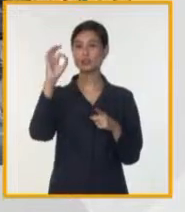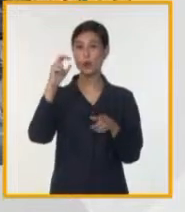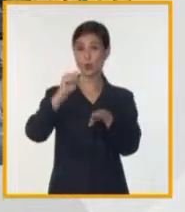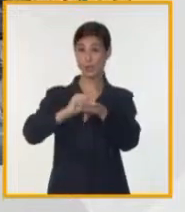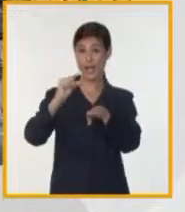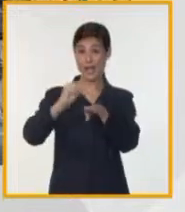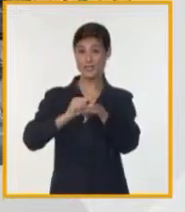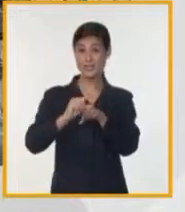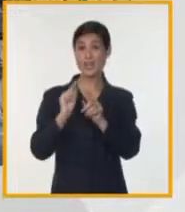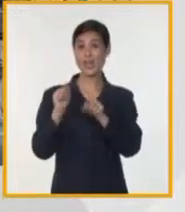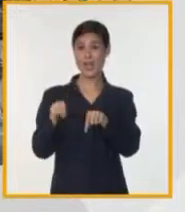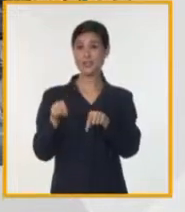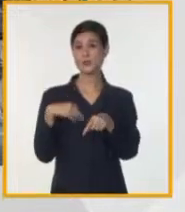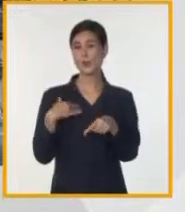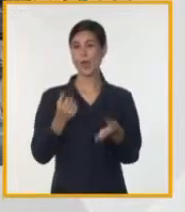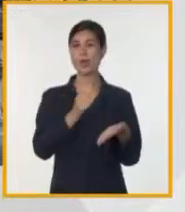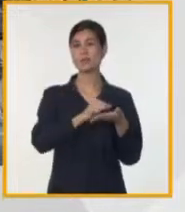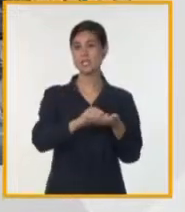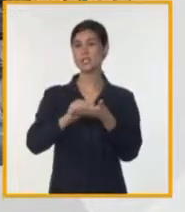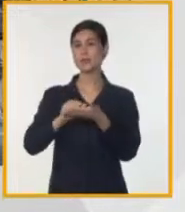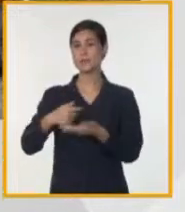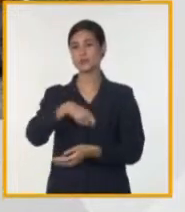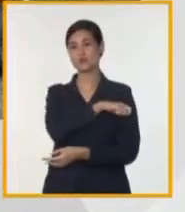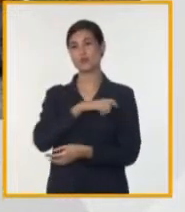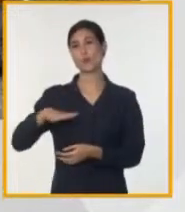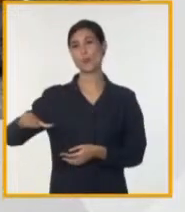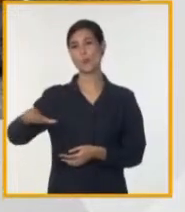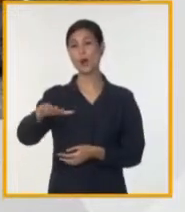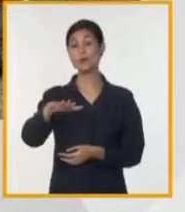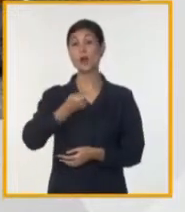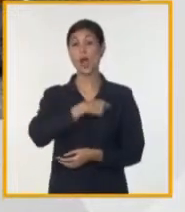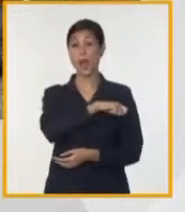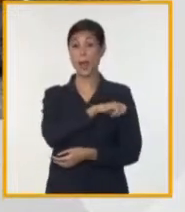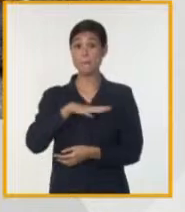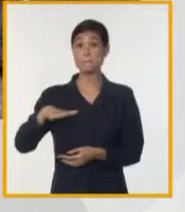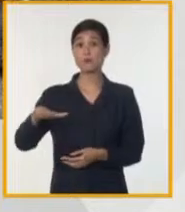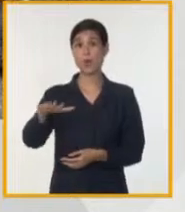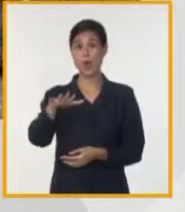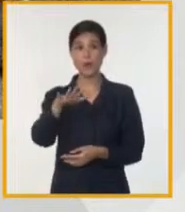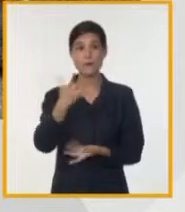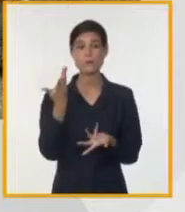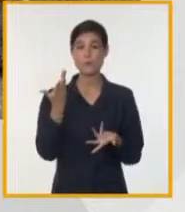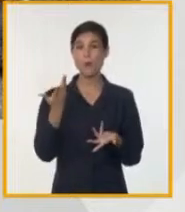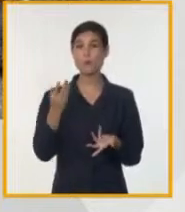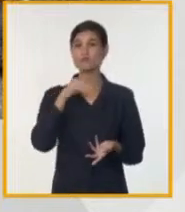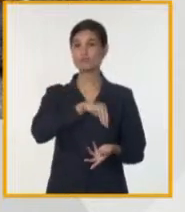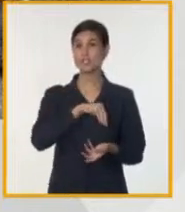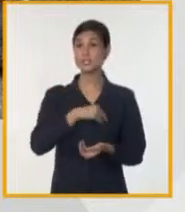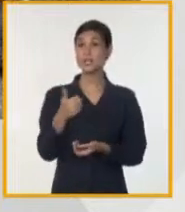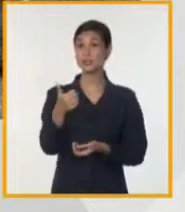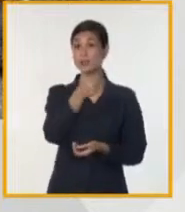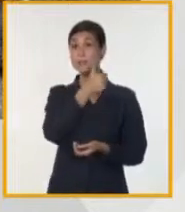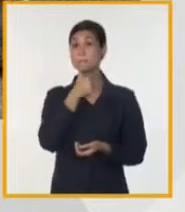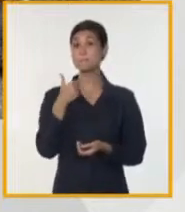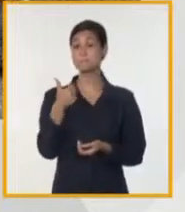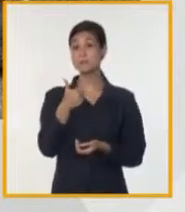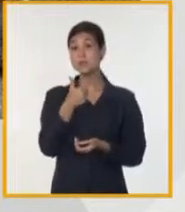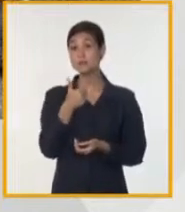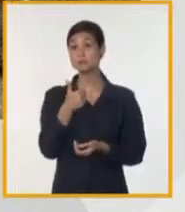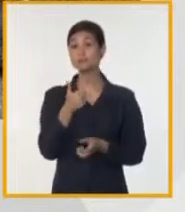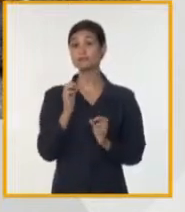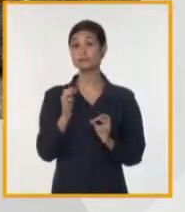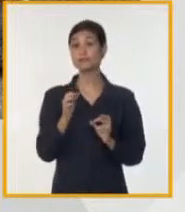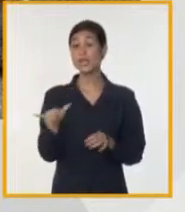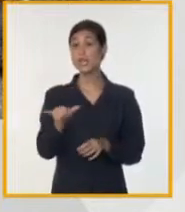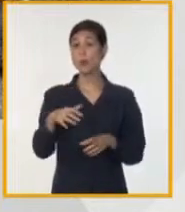Cuba y ha tenido una buena acogida por la población en estos lugares donde se han hecho, en la transportación a corta distancia, los triciclos eléctricos